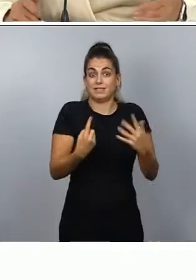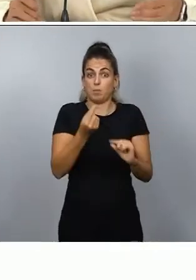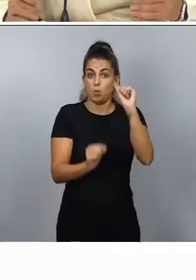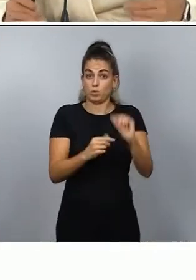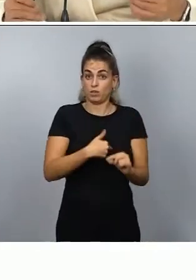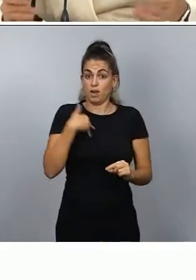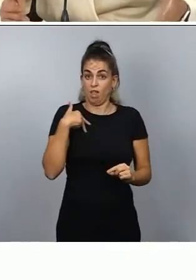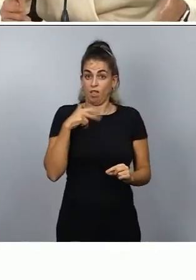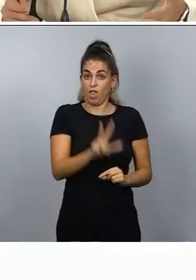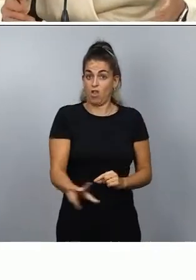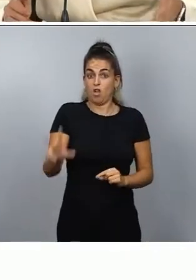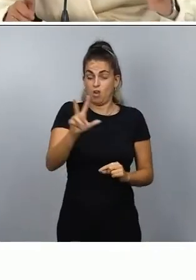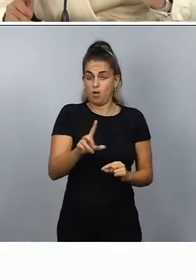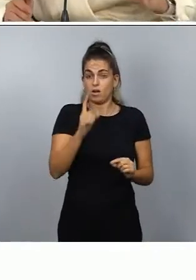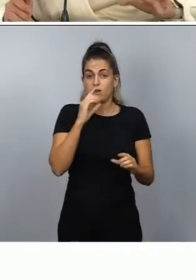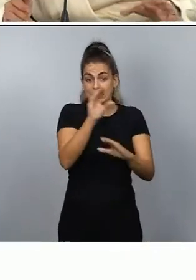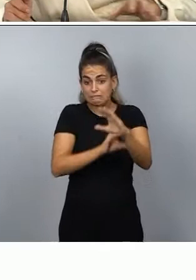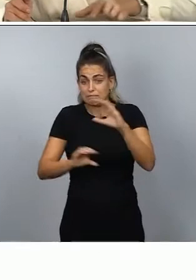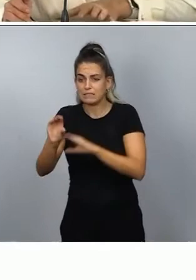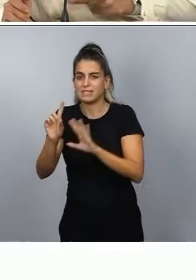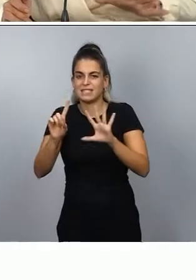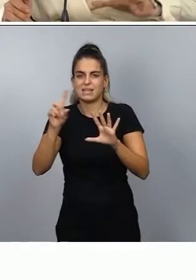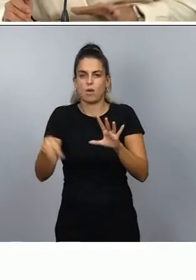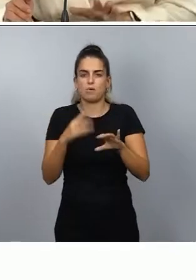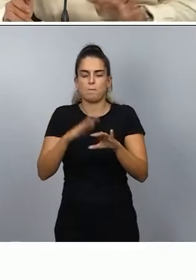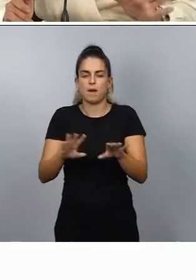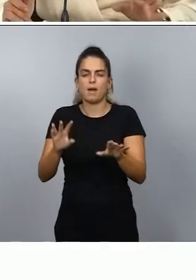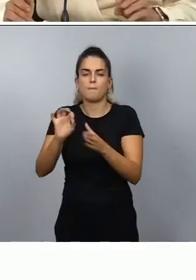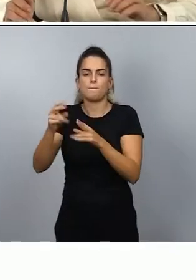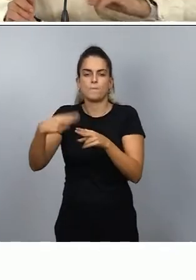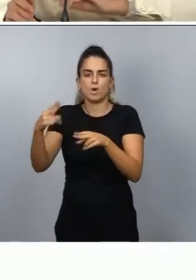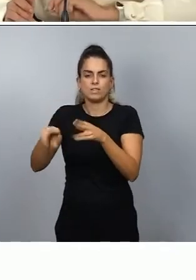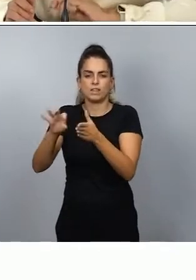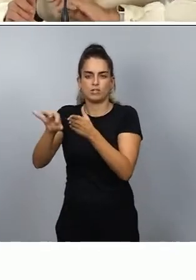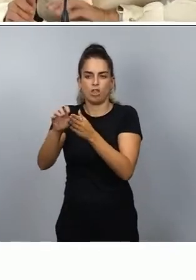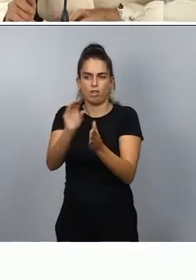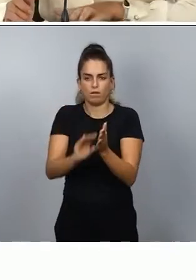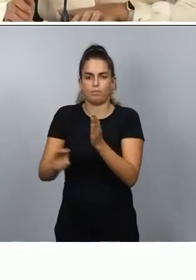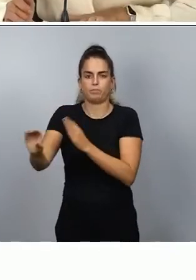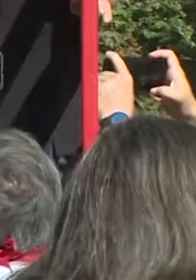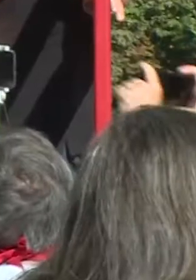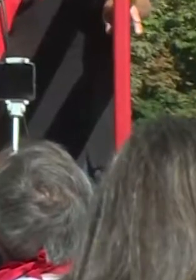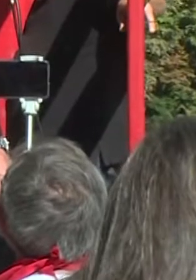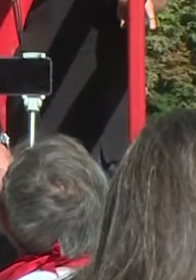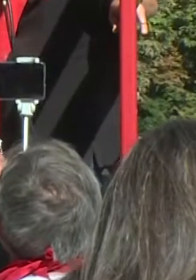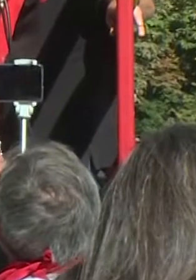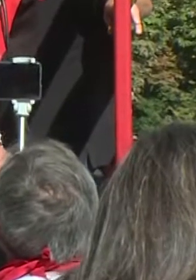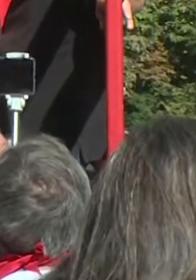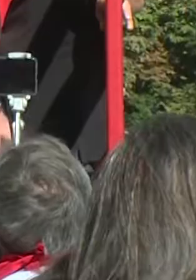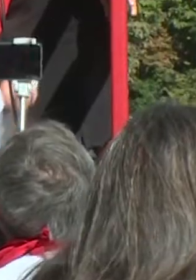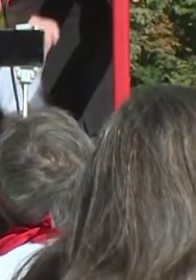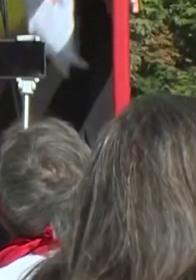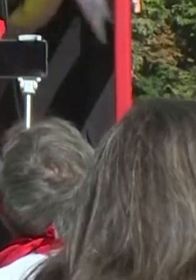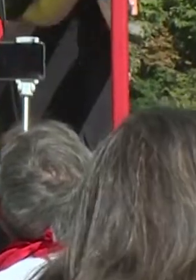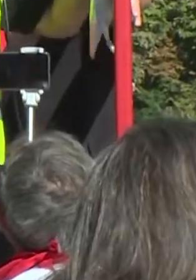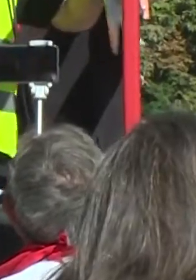van a destinar a políticas sociales todo ello sin contabilizar lo fondo europeo en este presupuesto se contempla